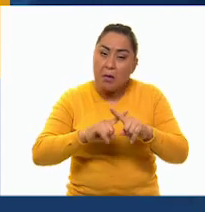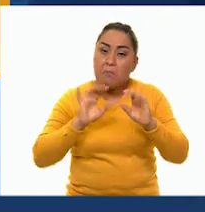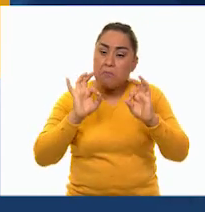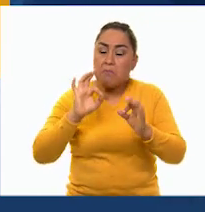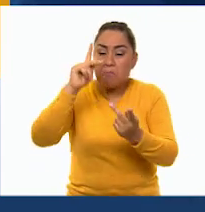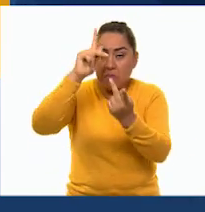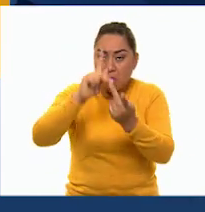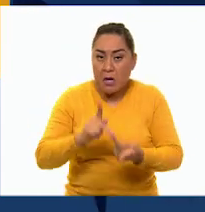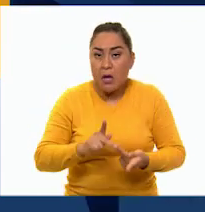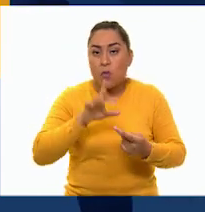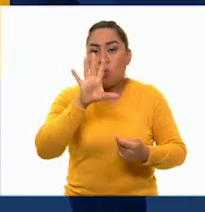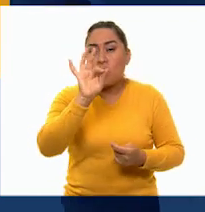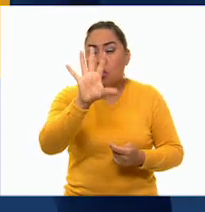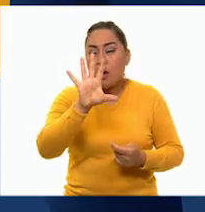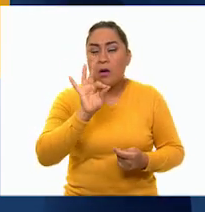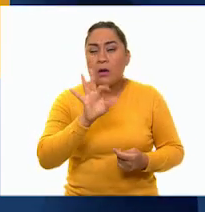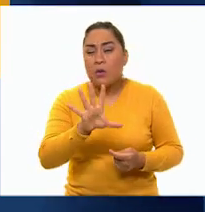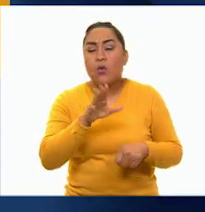45.